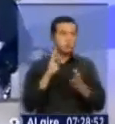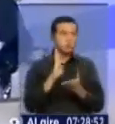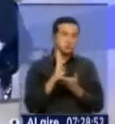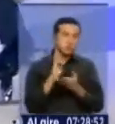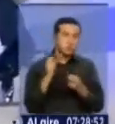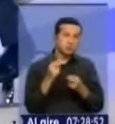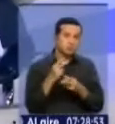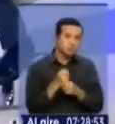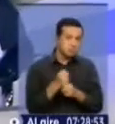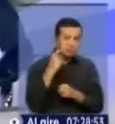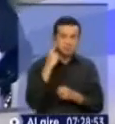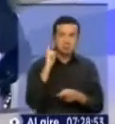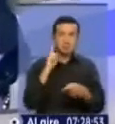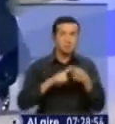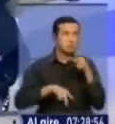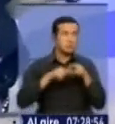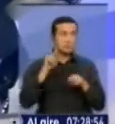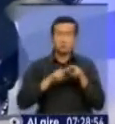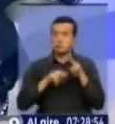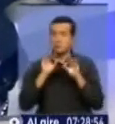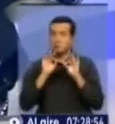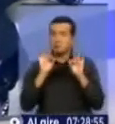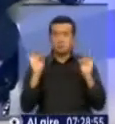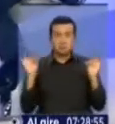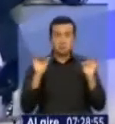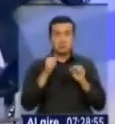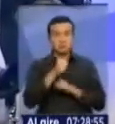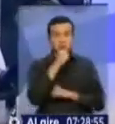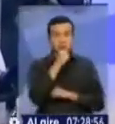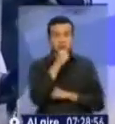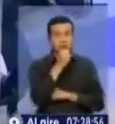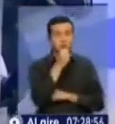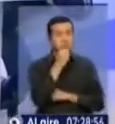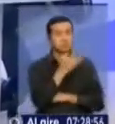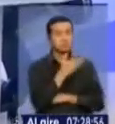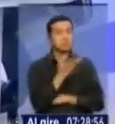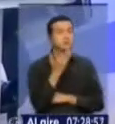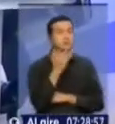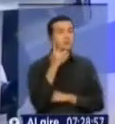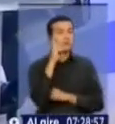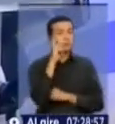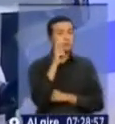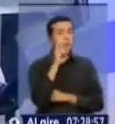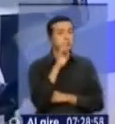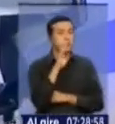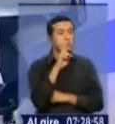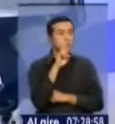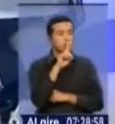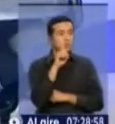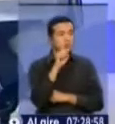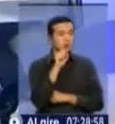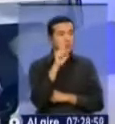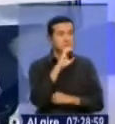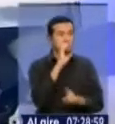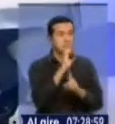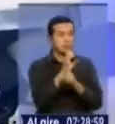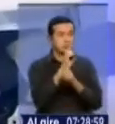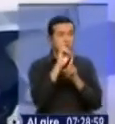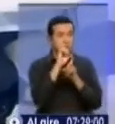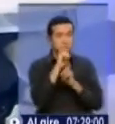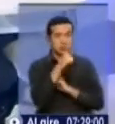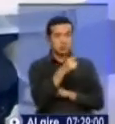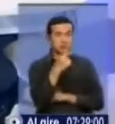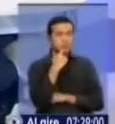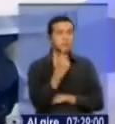no se ve esa construcción de hecho lo había está atravesando una entrevista también que ofrece había creces y fresa que crece fue muy dura un poco al